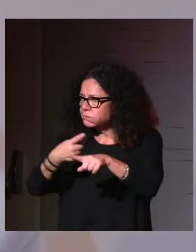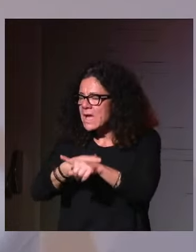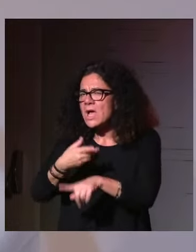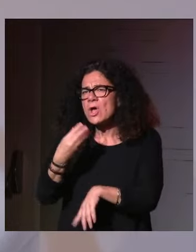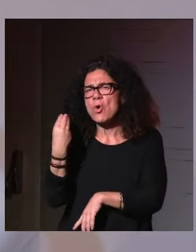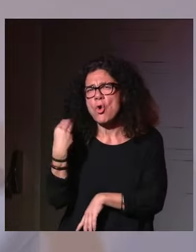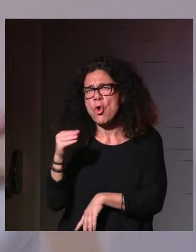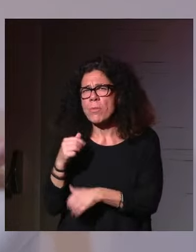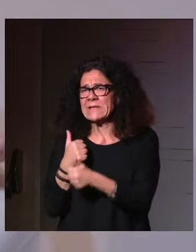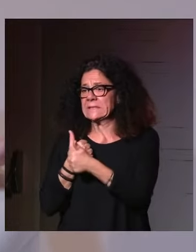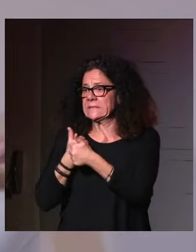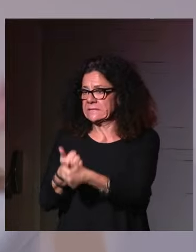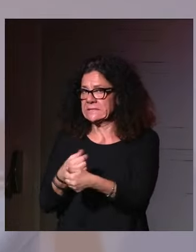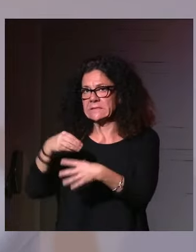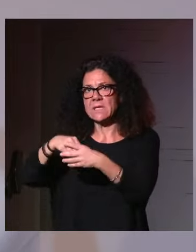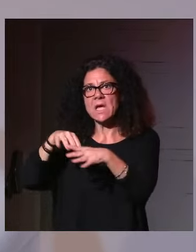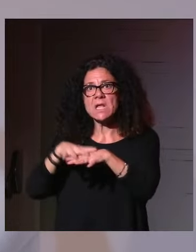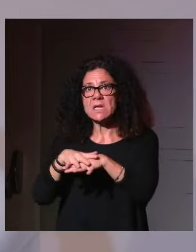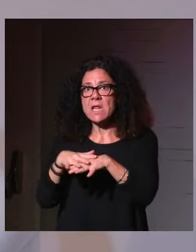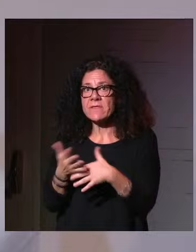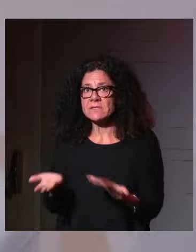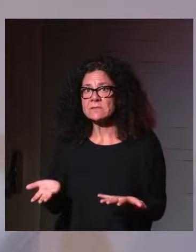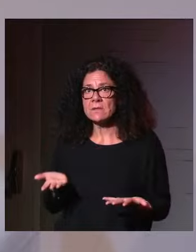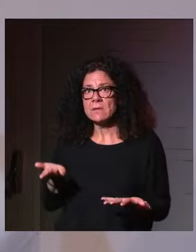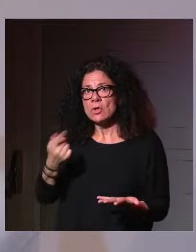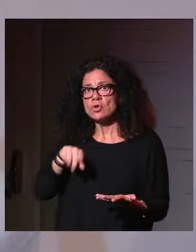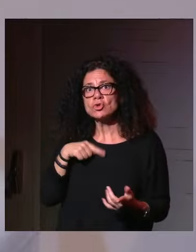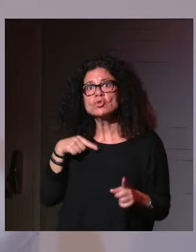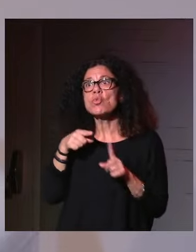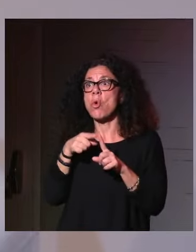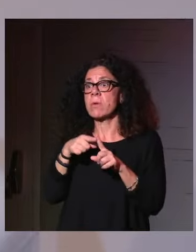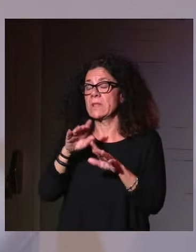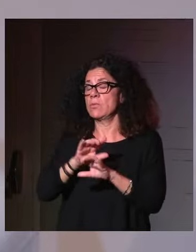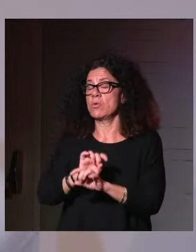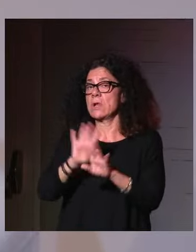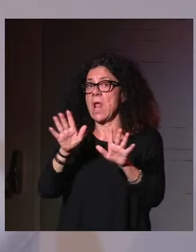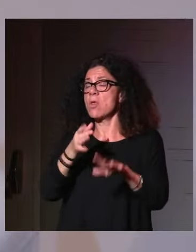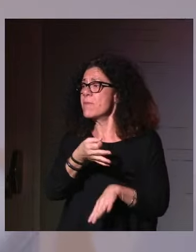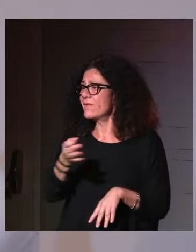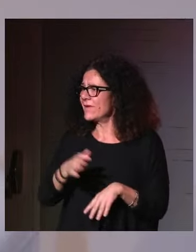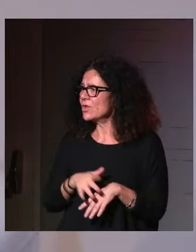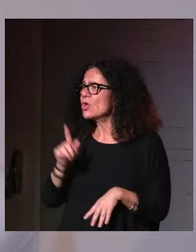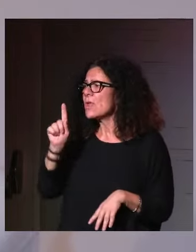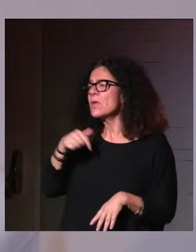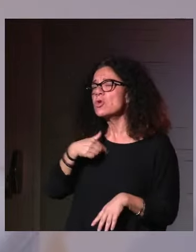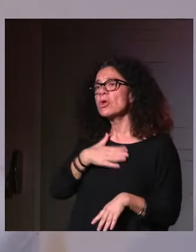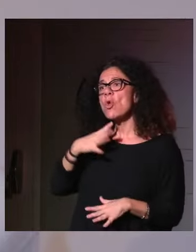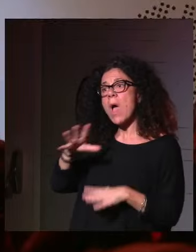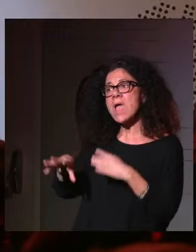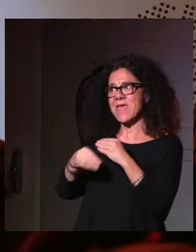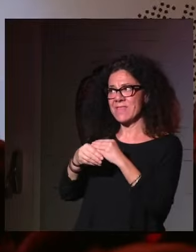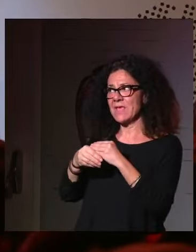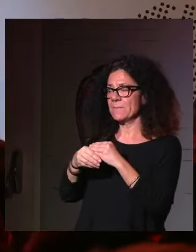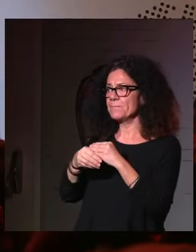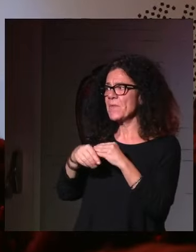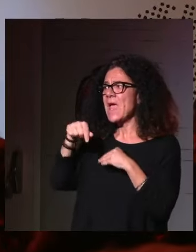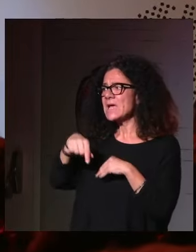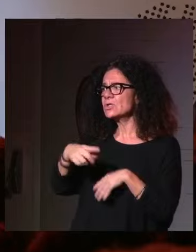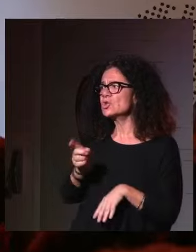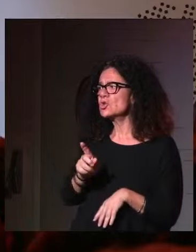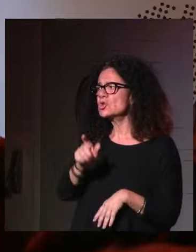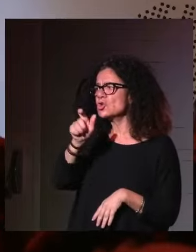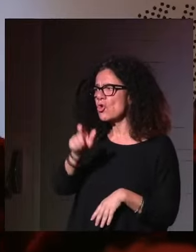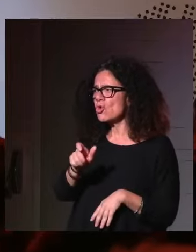siguiéndoles en redes claramente somos un objetivo perfecto y de eso yo quisiera Añadir que eh Estos no son